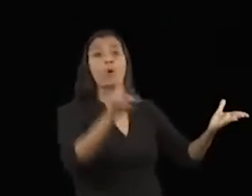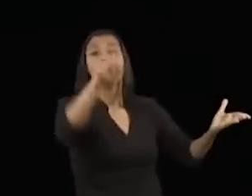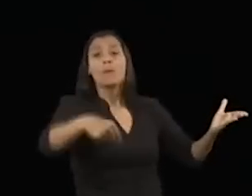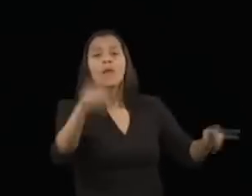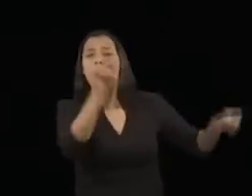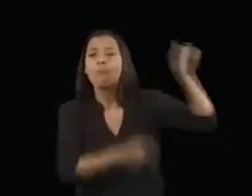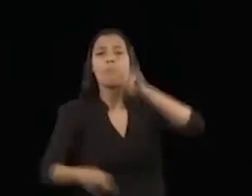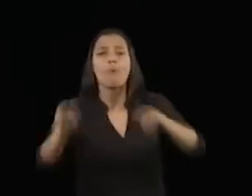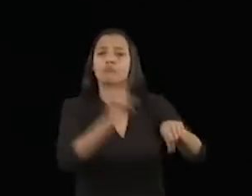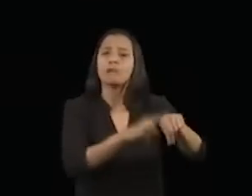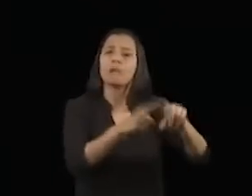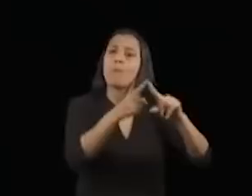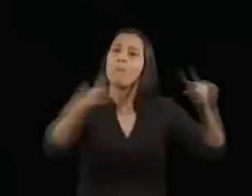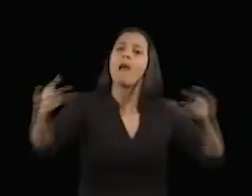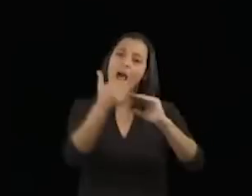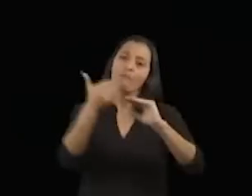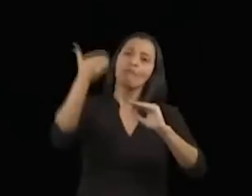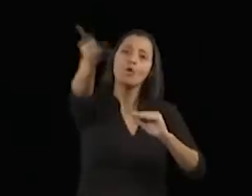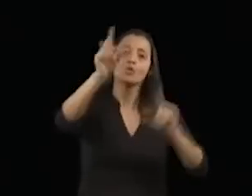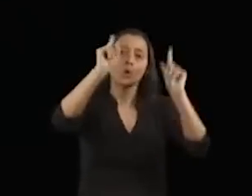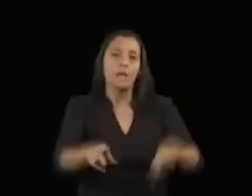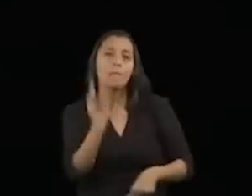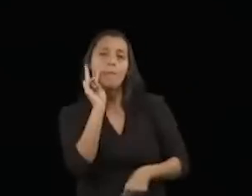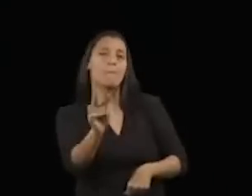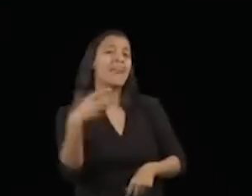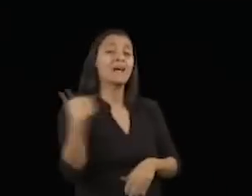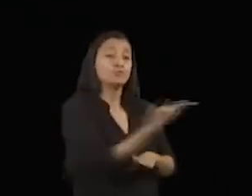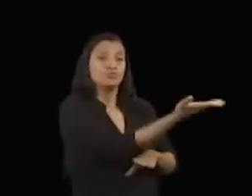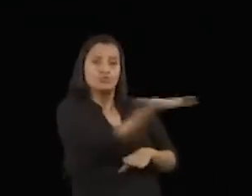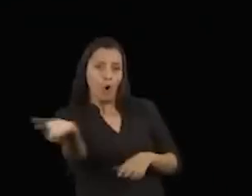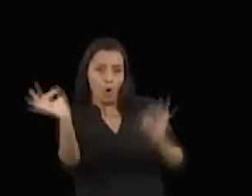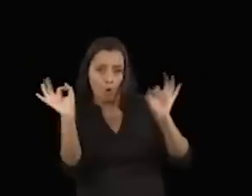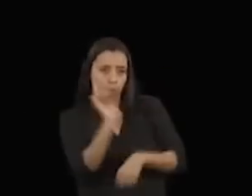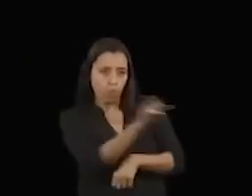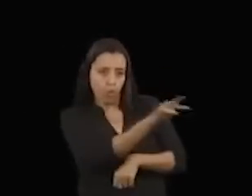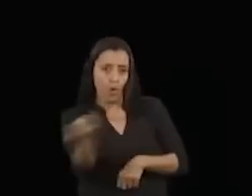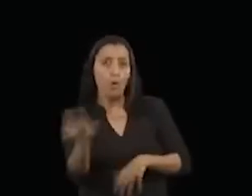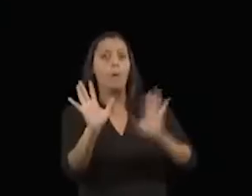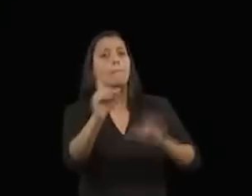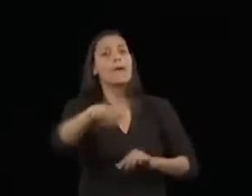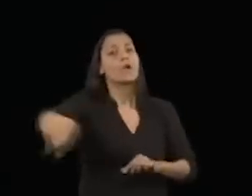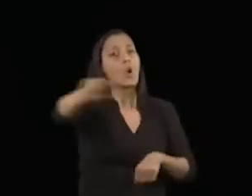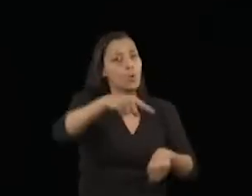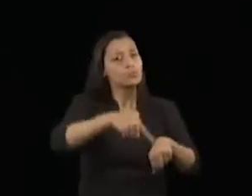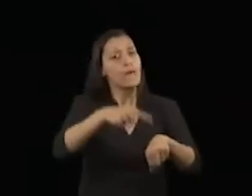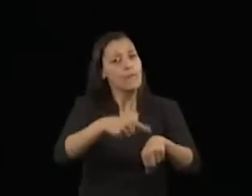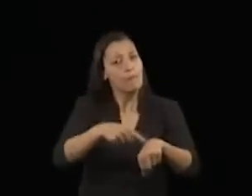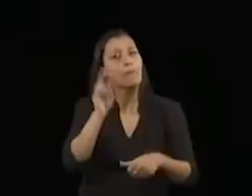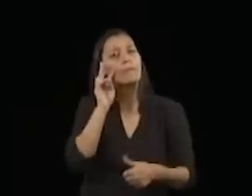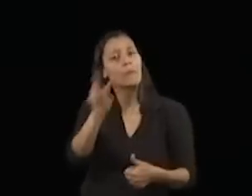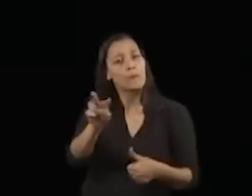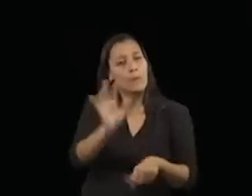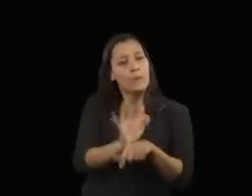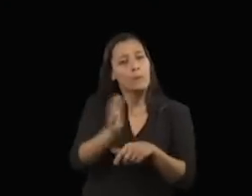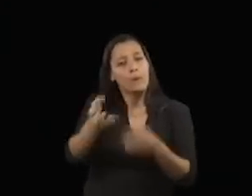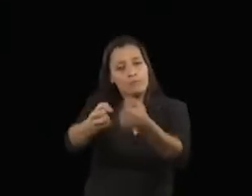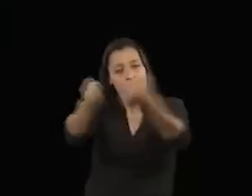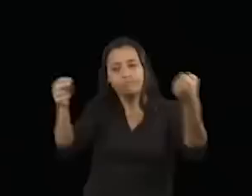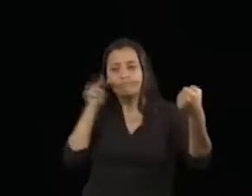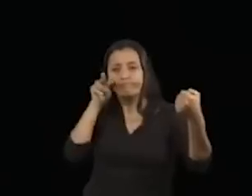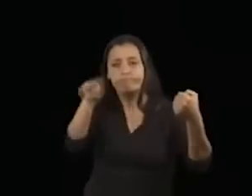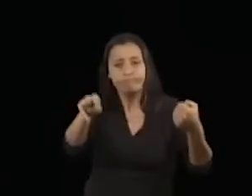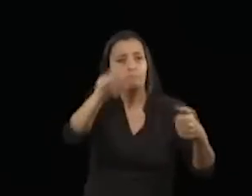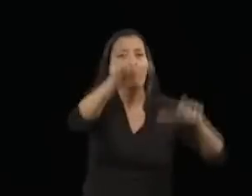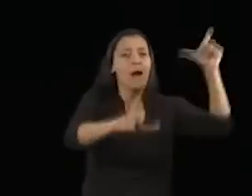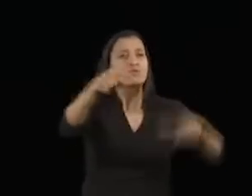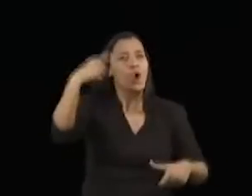general intertemporal. Entonces, cuando ustedes empiezan a sacar esas tela araña que está en la cabeza de la